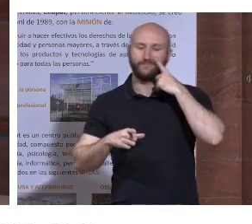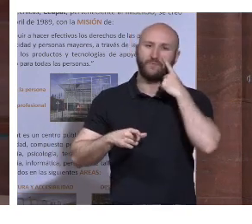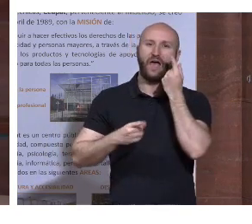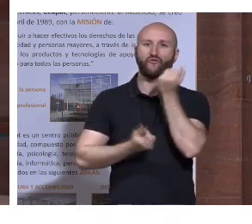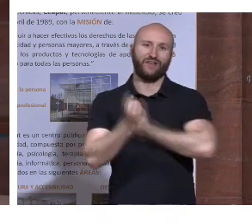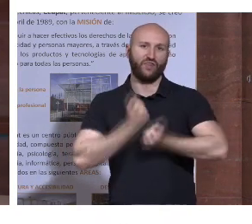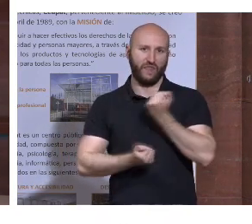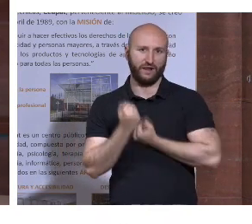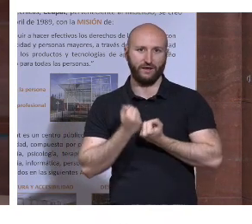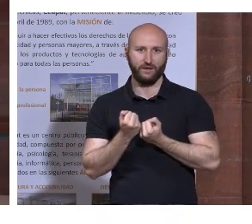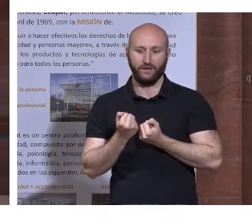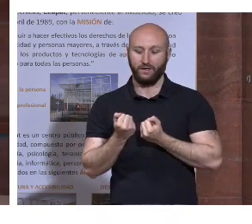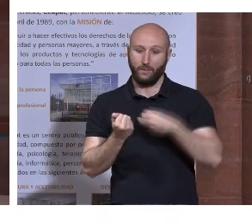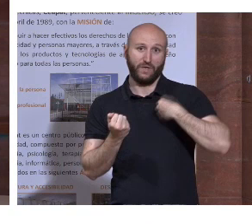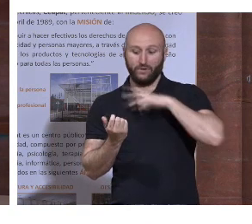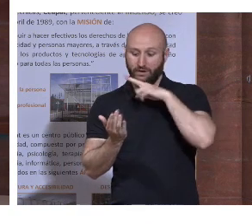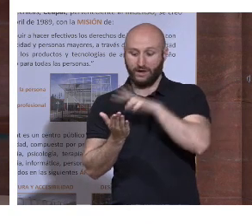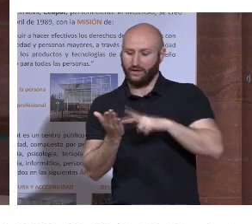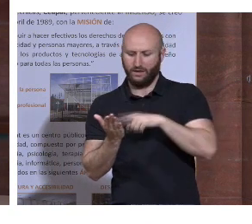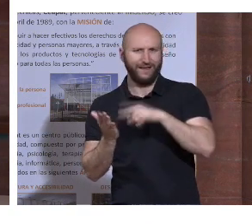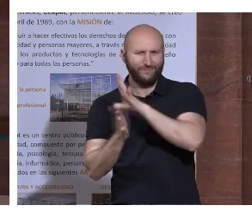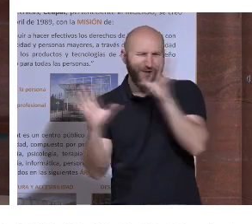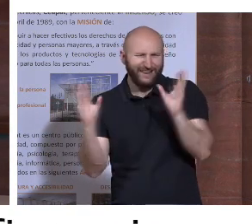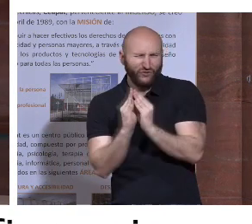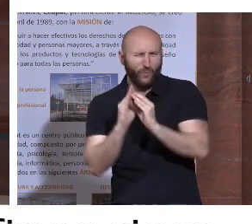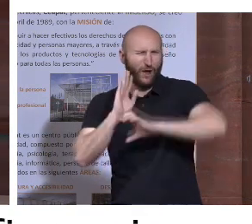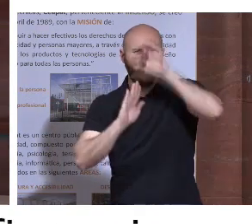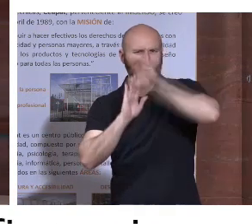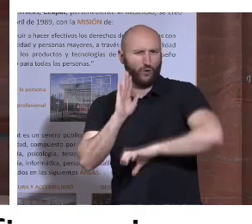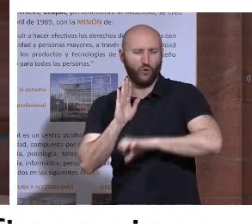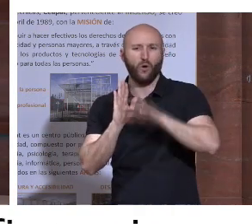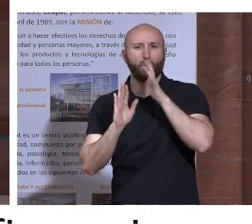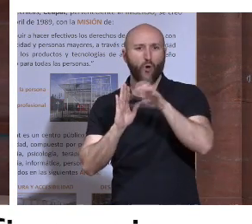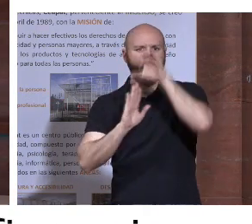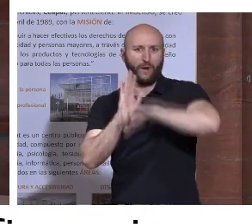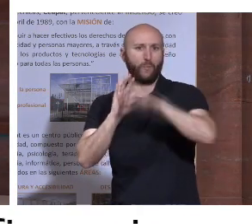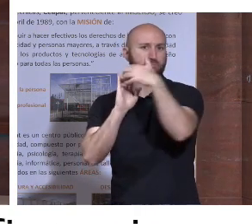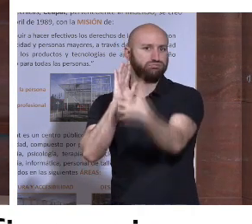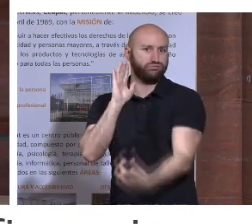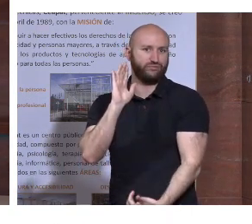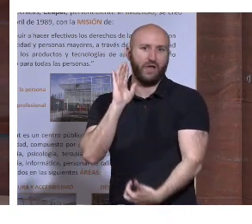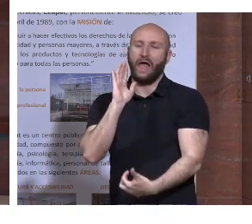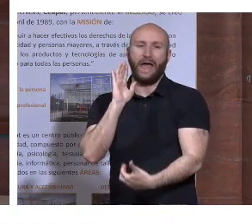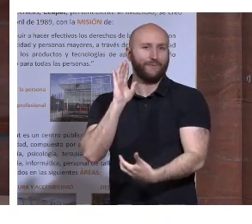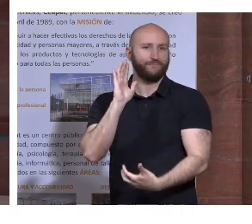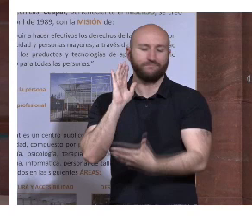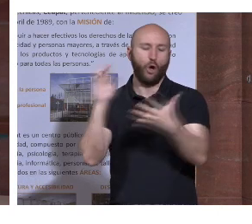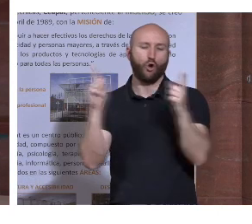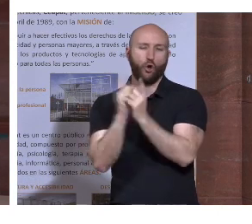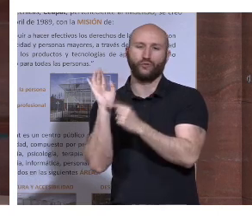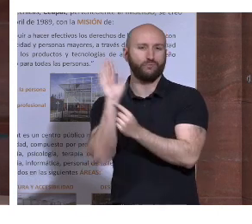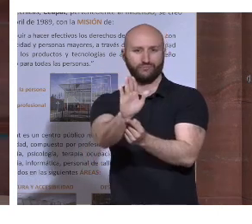Bueno, lo que estoy leyendo resume muchísimo los currículums. Hay currículums mucho más extensos, pero yo les ofrezco un